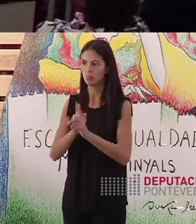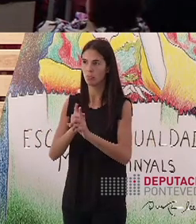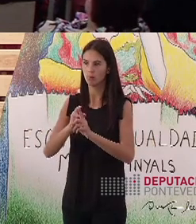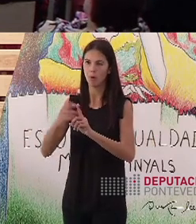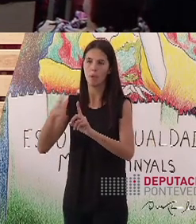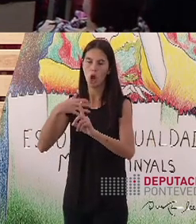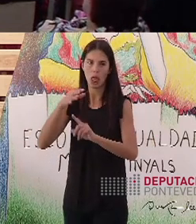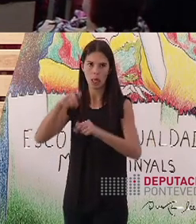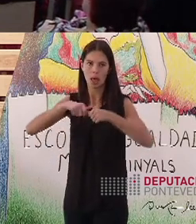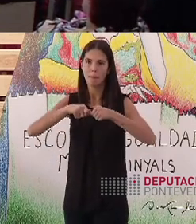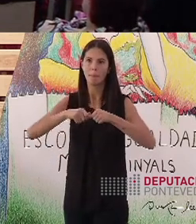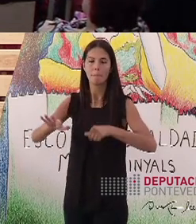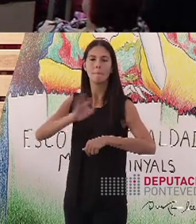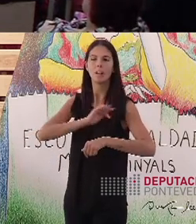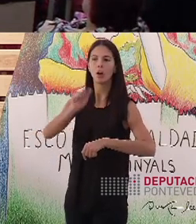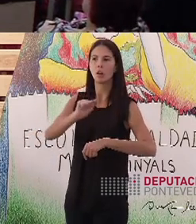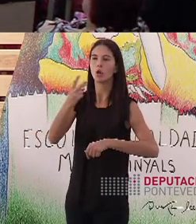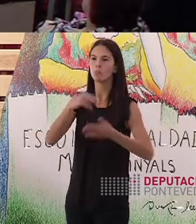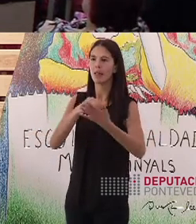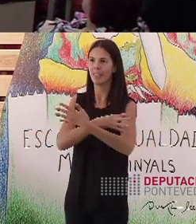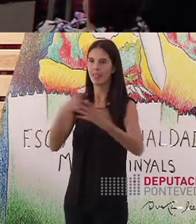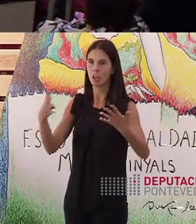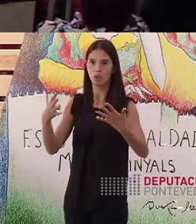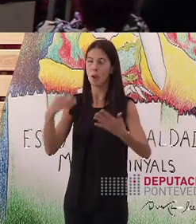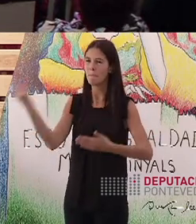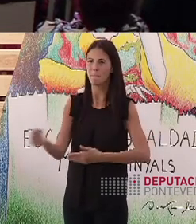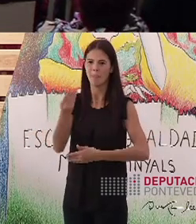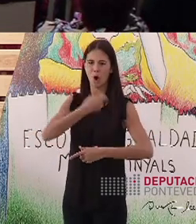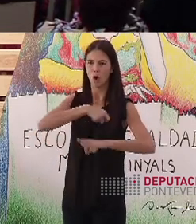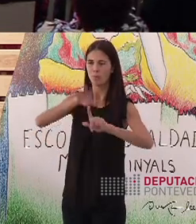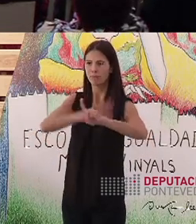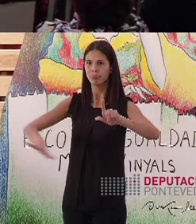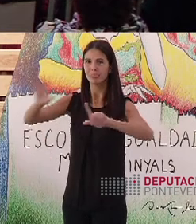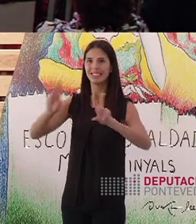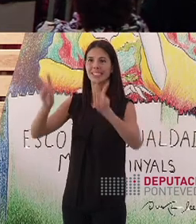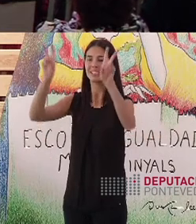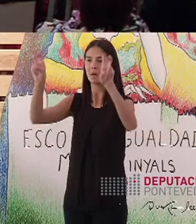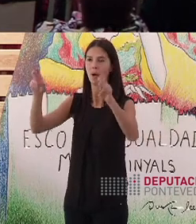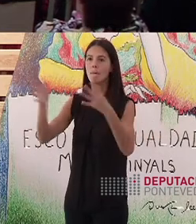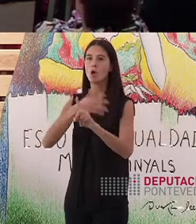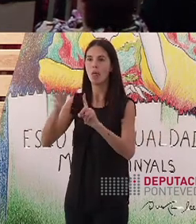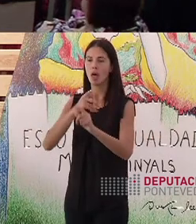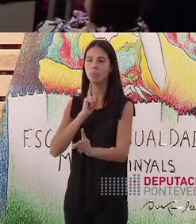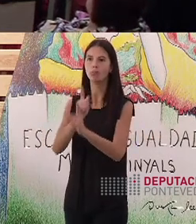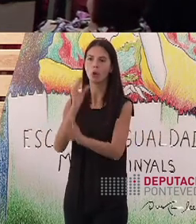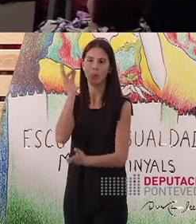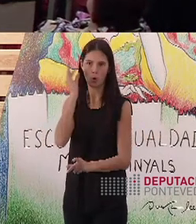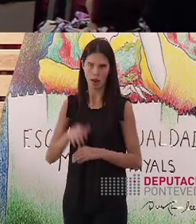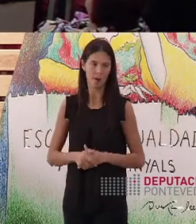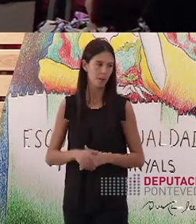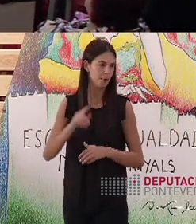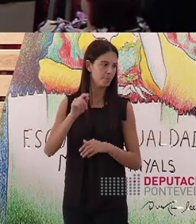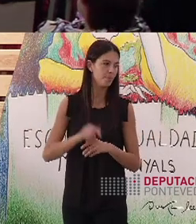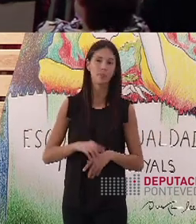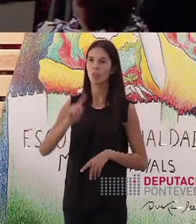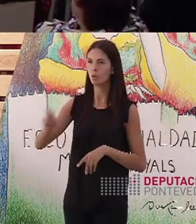de género foi premiada no 2018 como a mellor de todo o país na temática de violencia contra a muller. Bueno, ao longo da